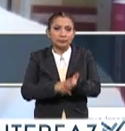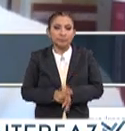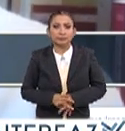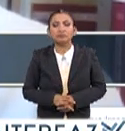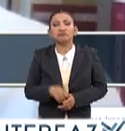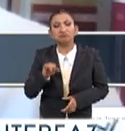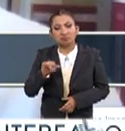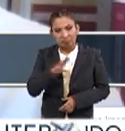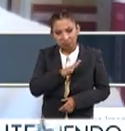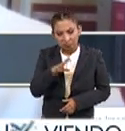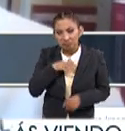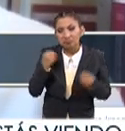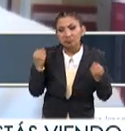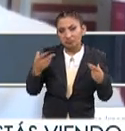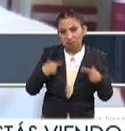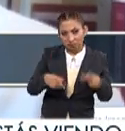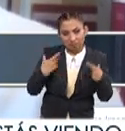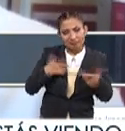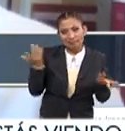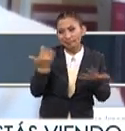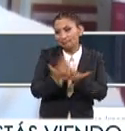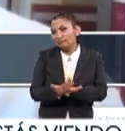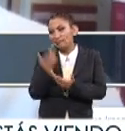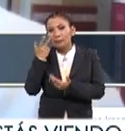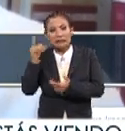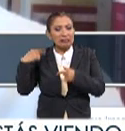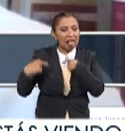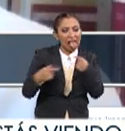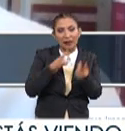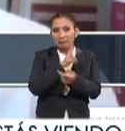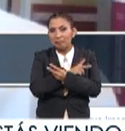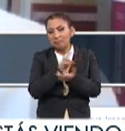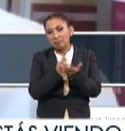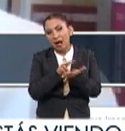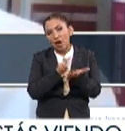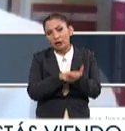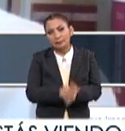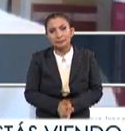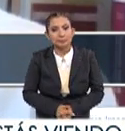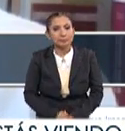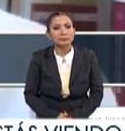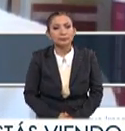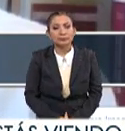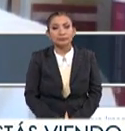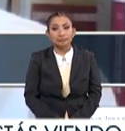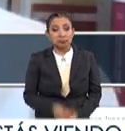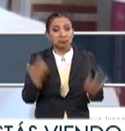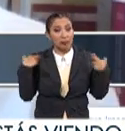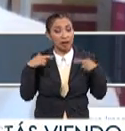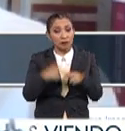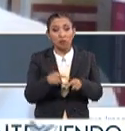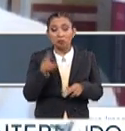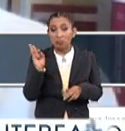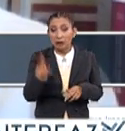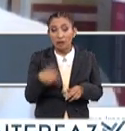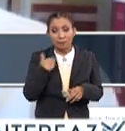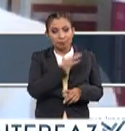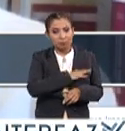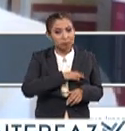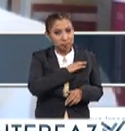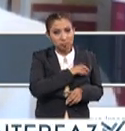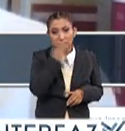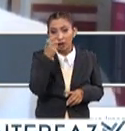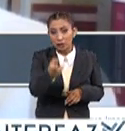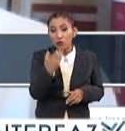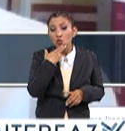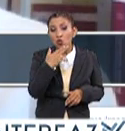valores. Sí hay mucha gente todavía que seguimos teniendo y trabajando con valores. Claro, pues maestro, una felicitación